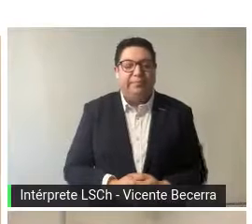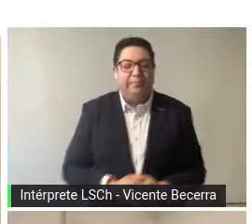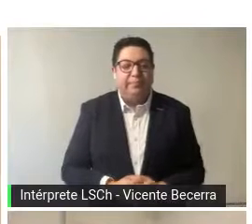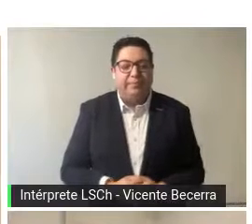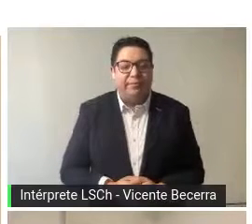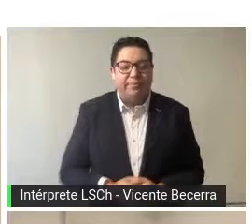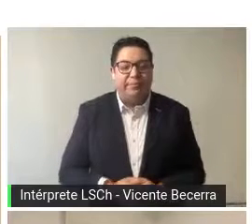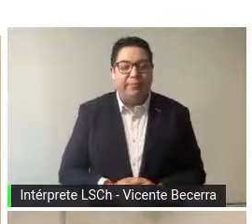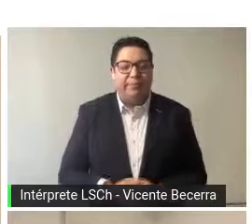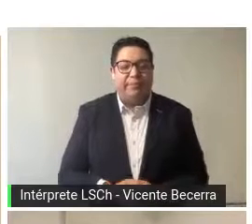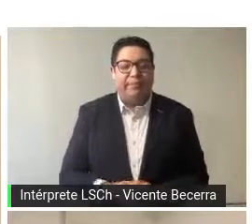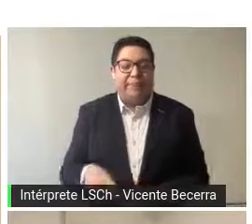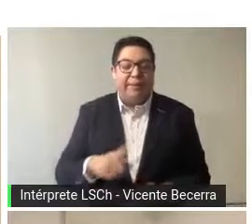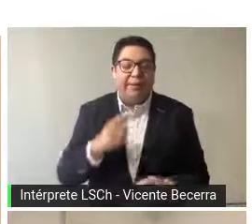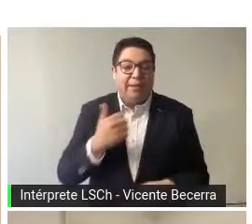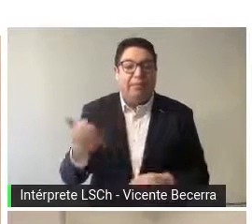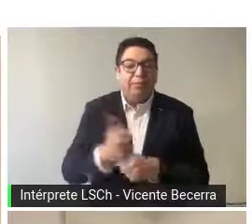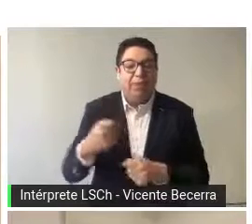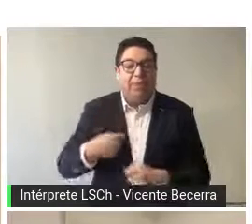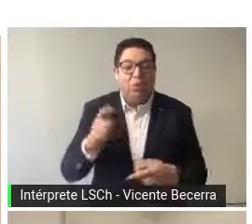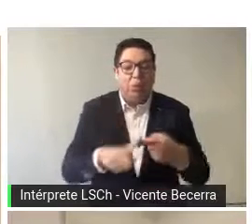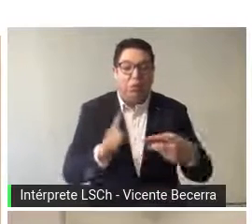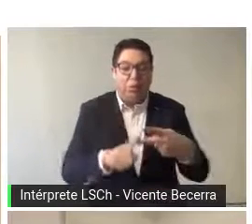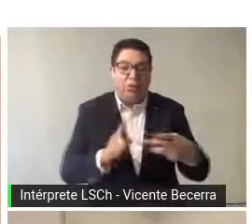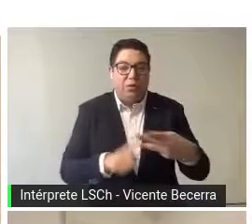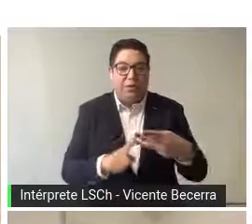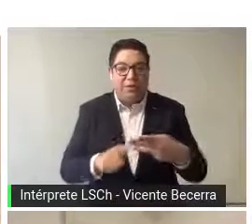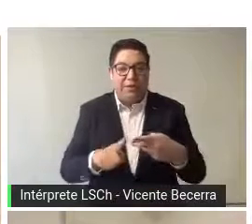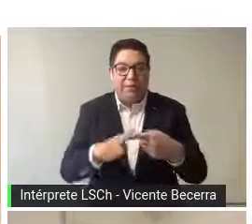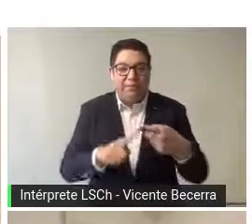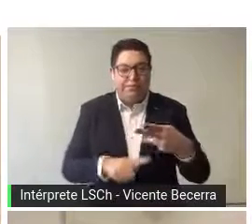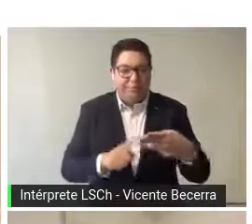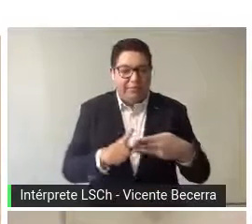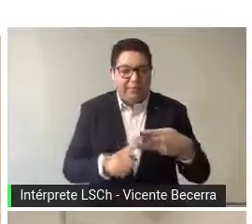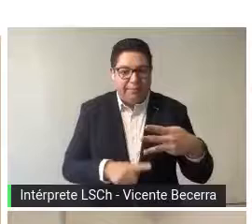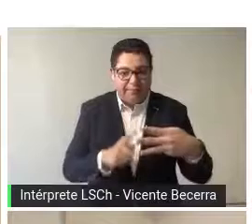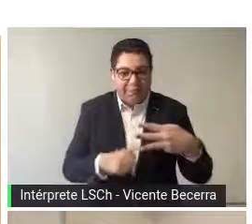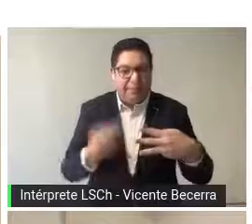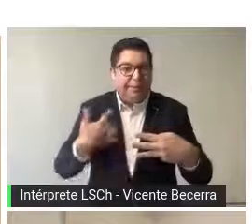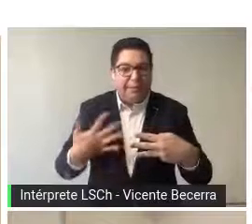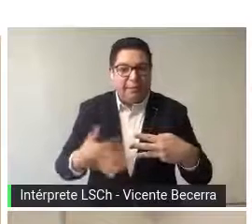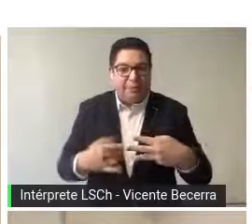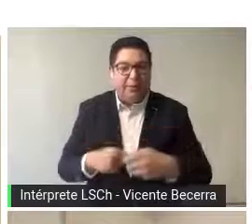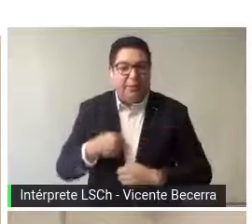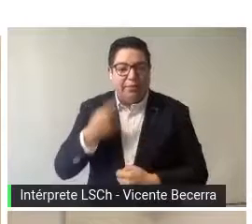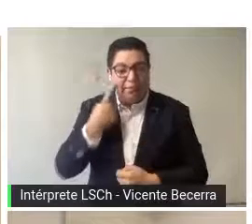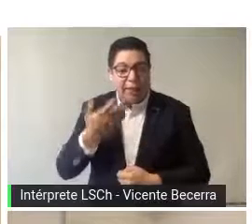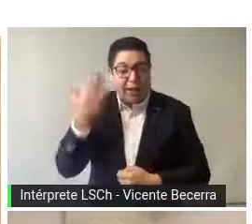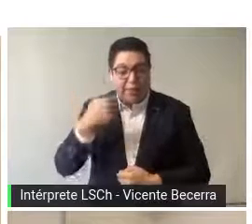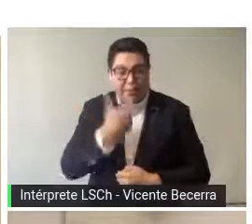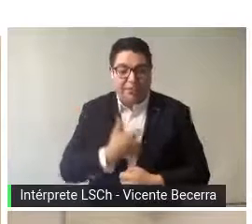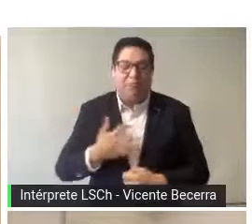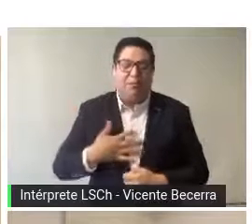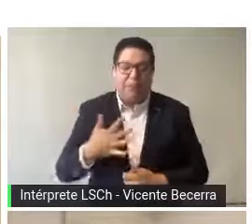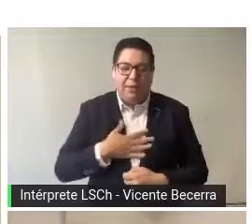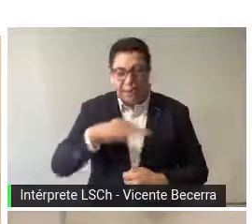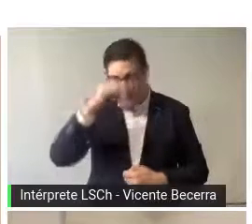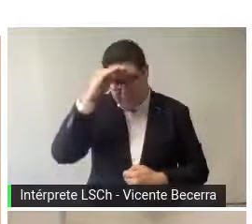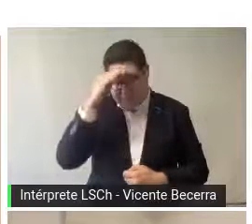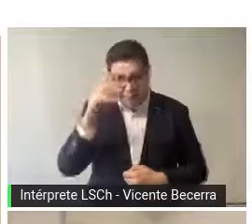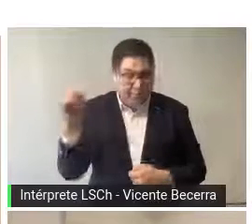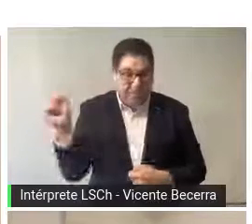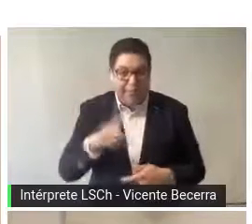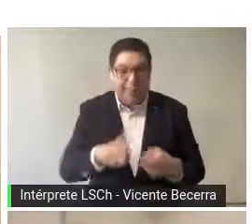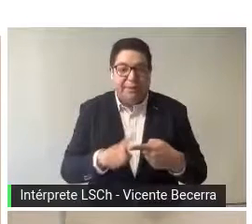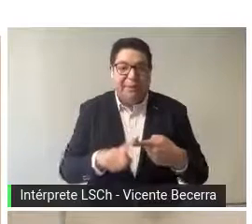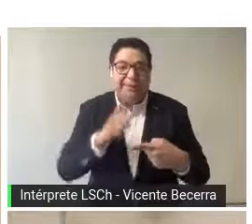un análisis profundo en eso, yo creo que son tres factores y que yo lo percibí personalmente. Primero que nada,